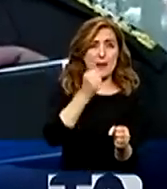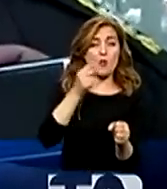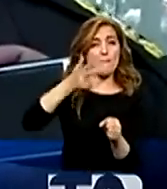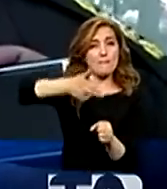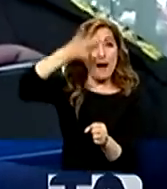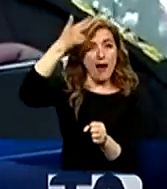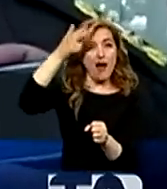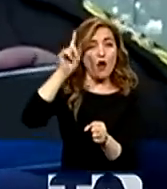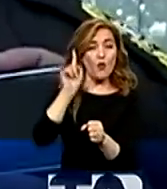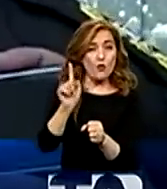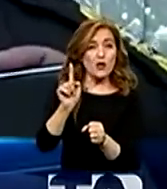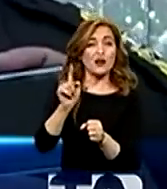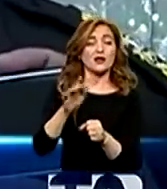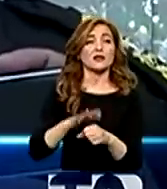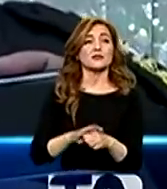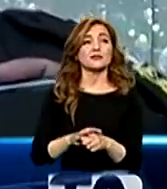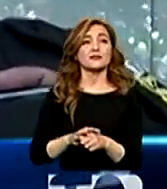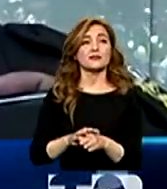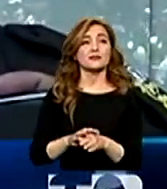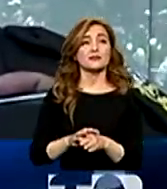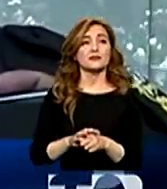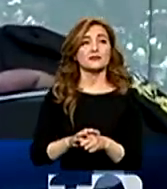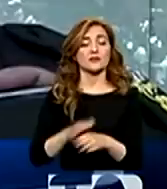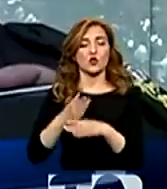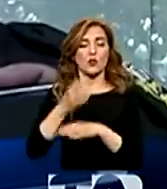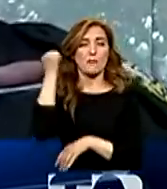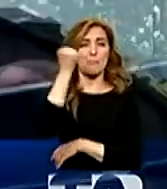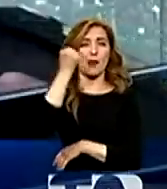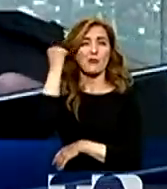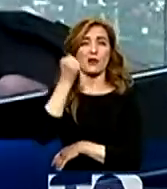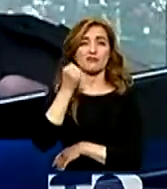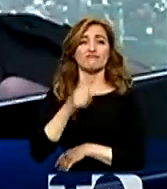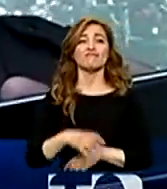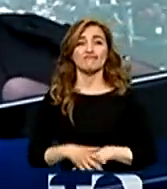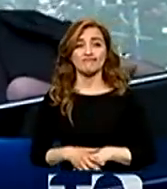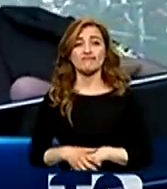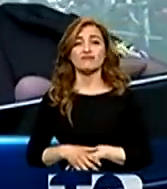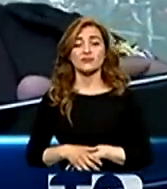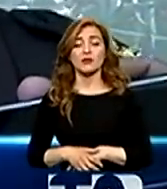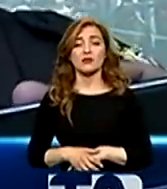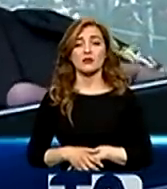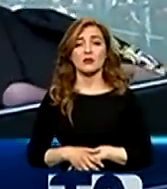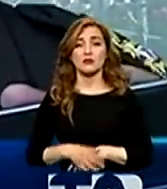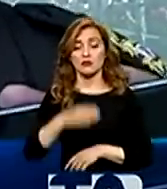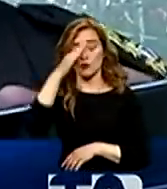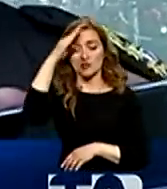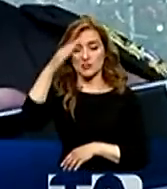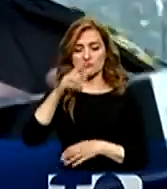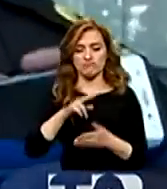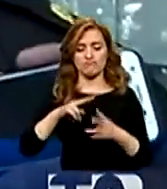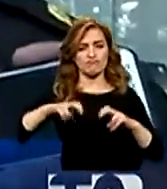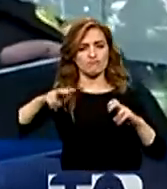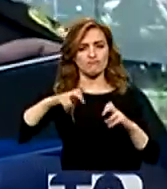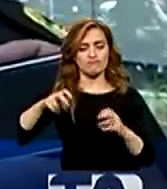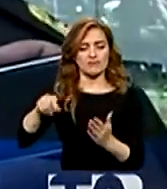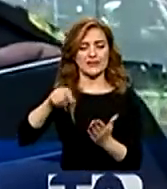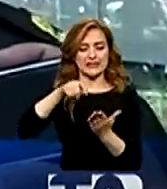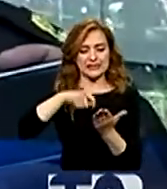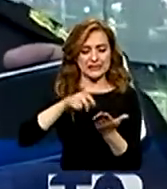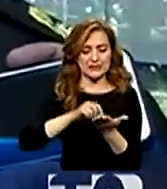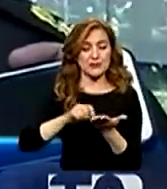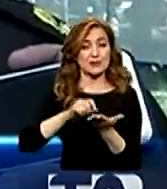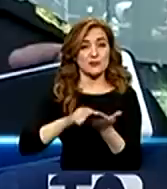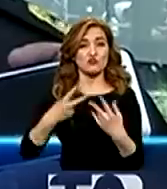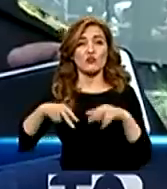fuego y también hay unas heridas con arma cortopunzante. Un criminalista que está haciendo el levantamiento de todos los indicios. La cantidad no le puedo decir todavía,